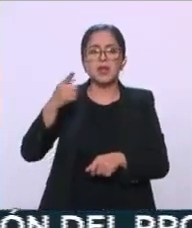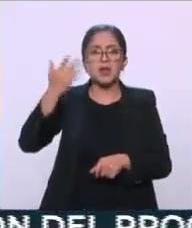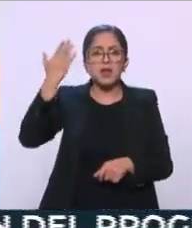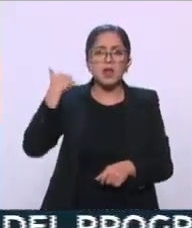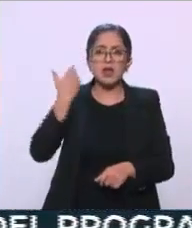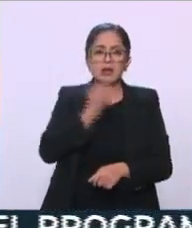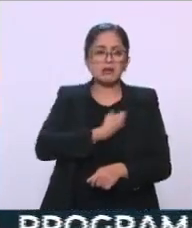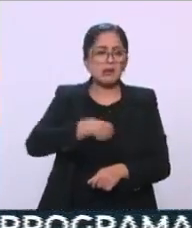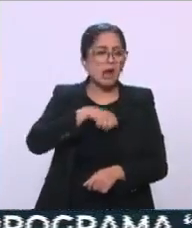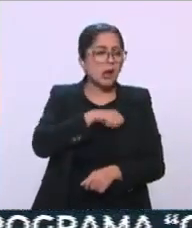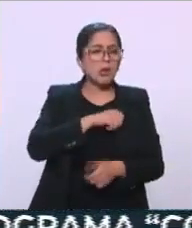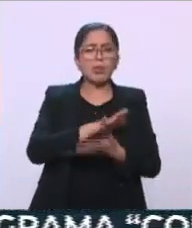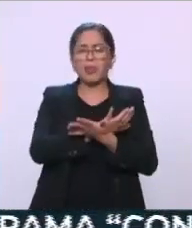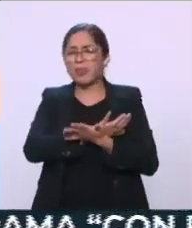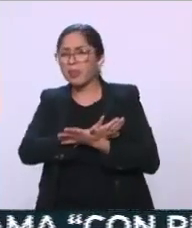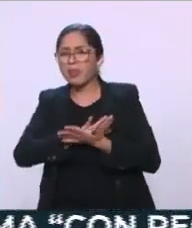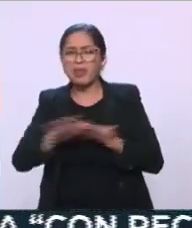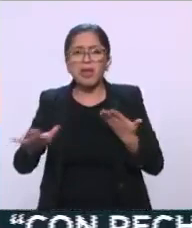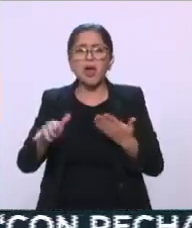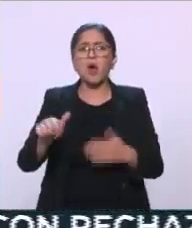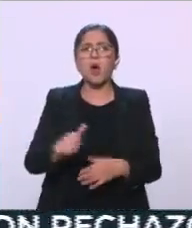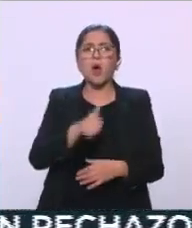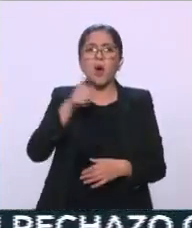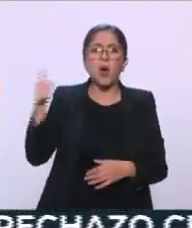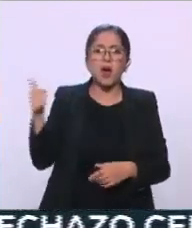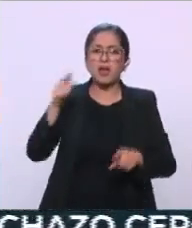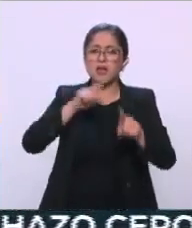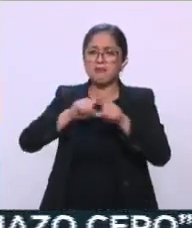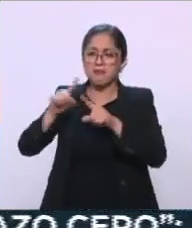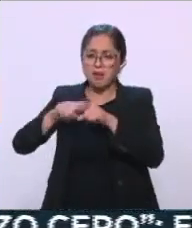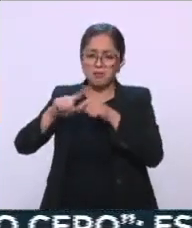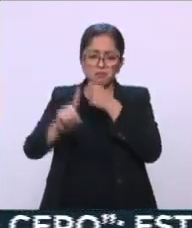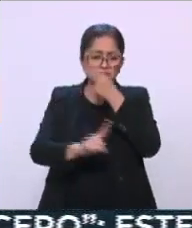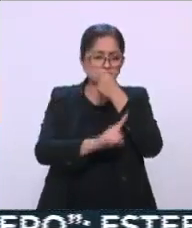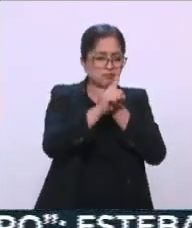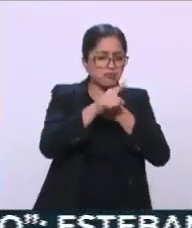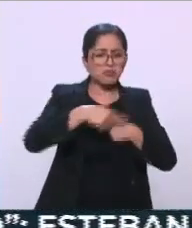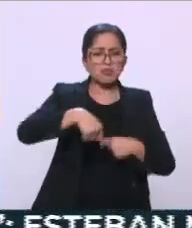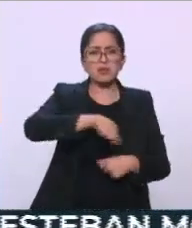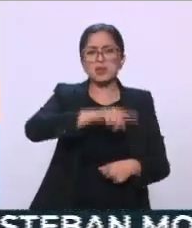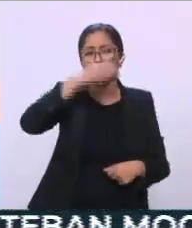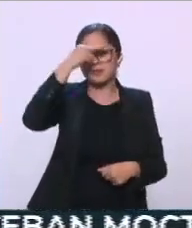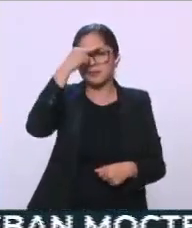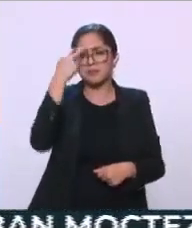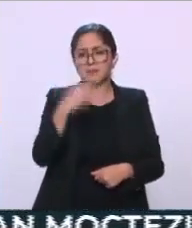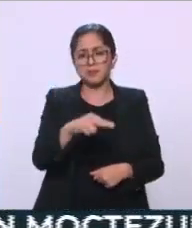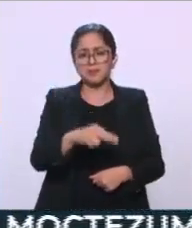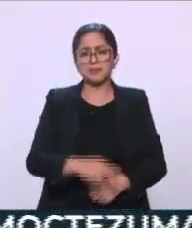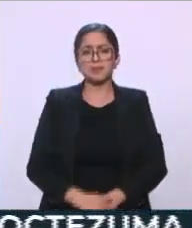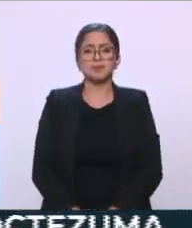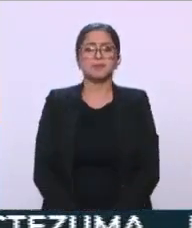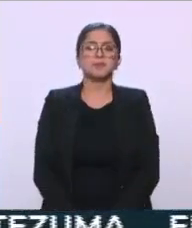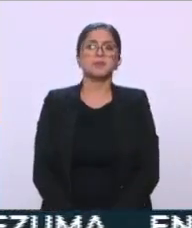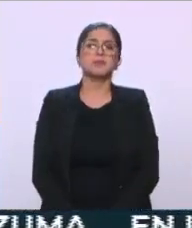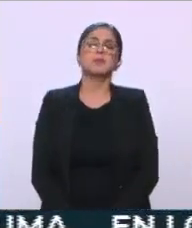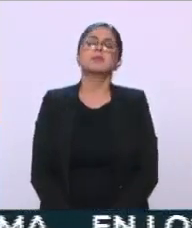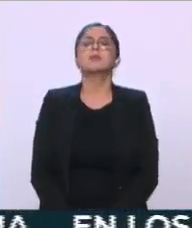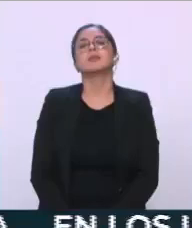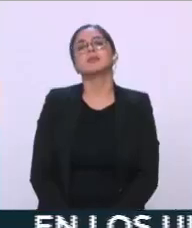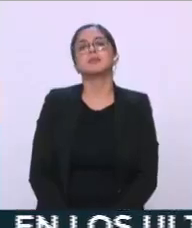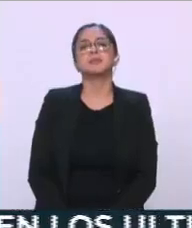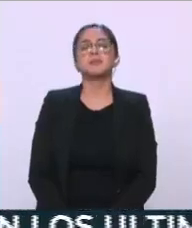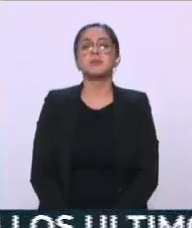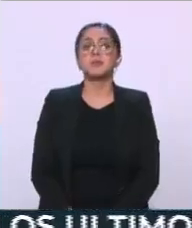sistema de salud, sino terribles condiciones de comorbilidades en México? Sí, por supuesto. Yo creo que lo que sería serio